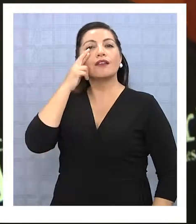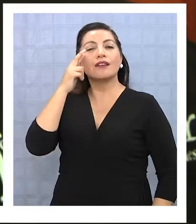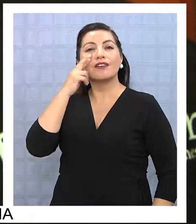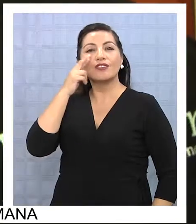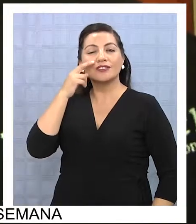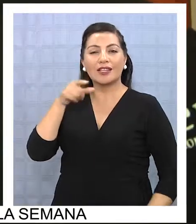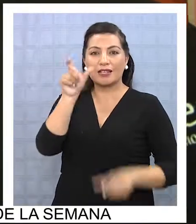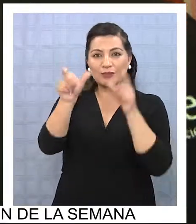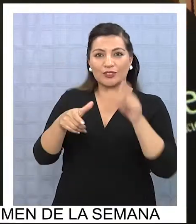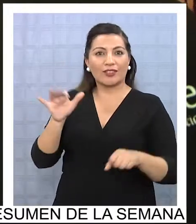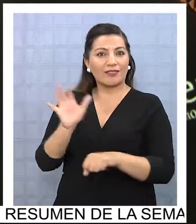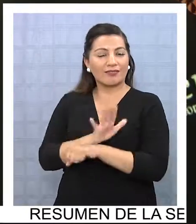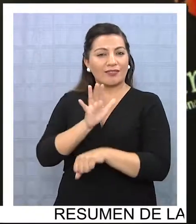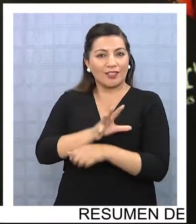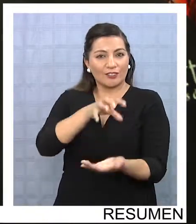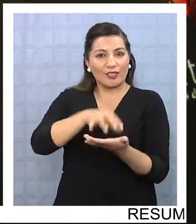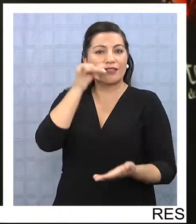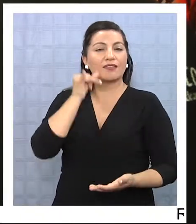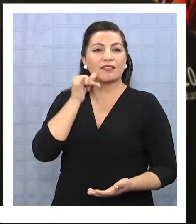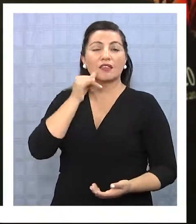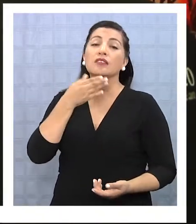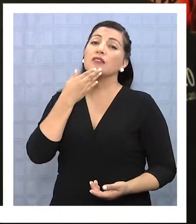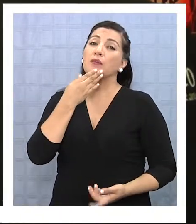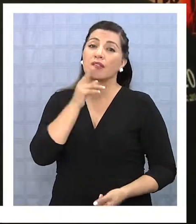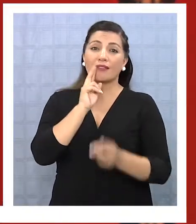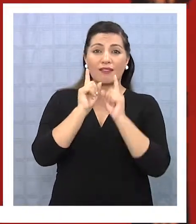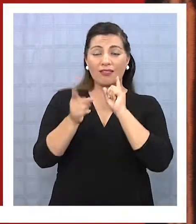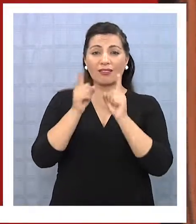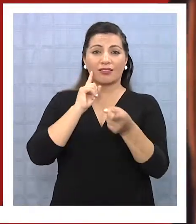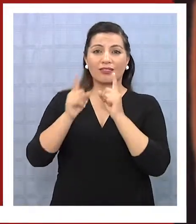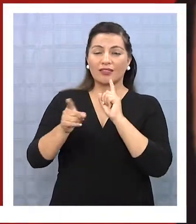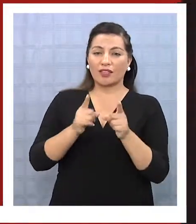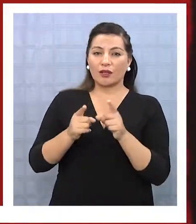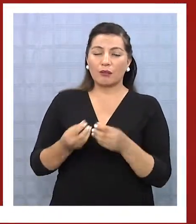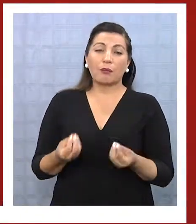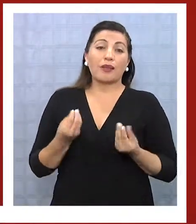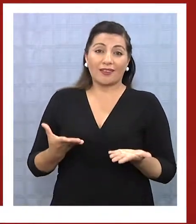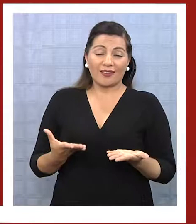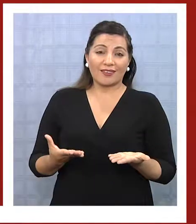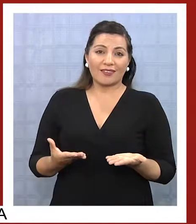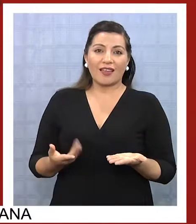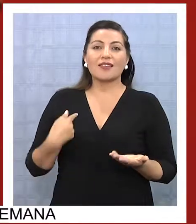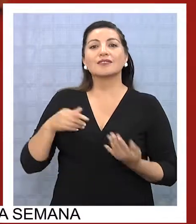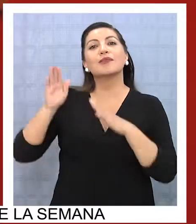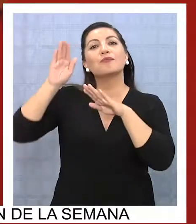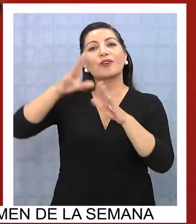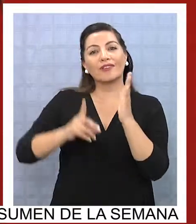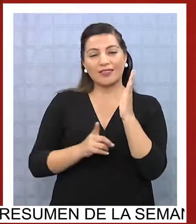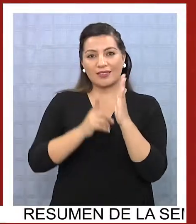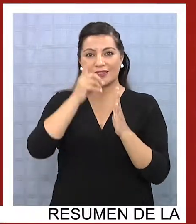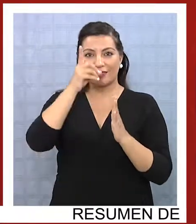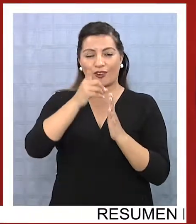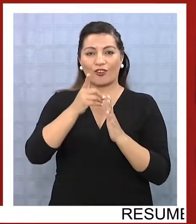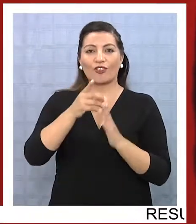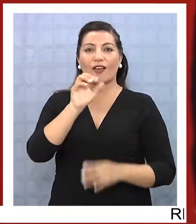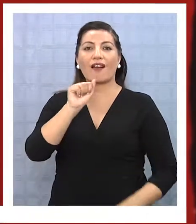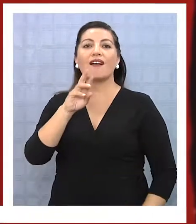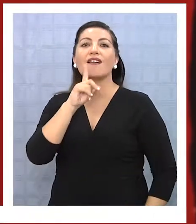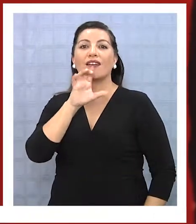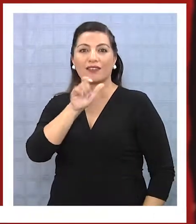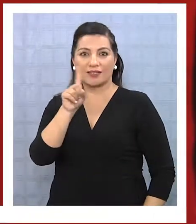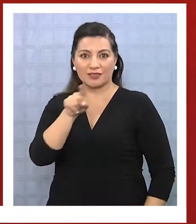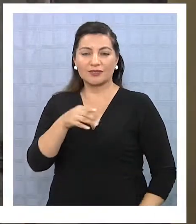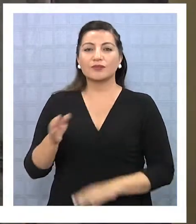pioneros del teatro local también sirve al diálogo intergeneracional, que sin duda es un aporte al desarrollo de las artes.